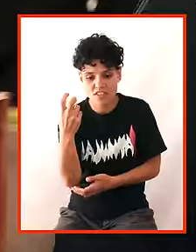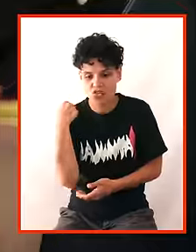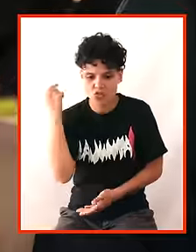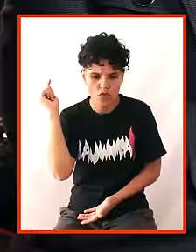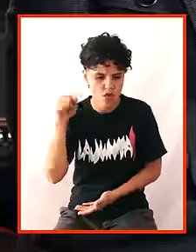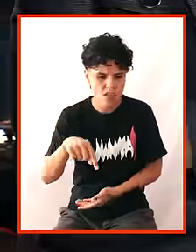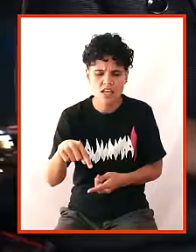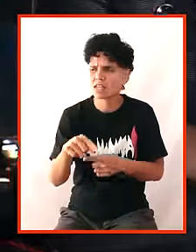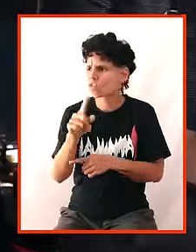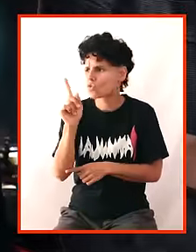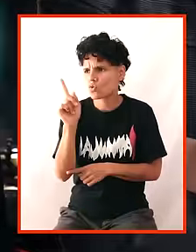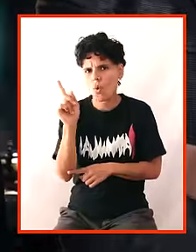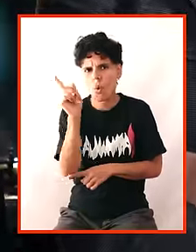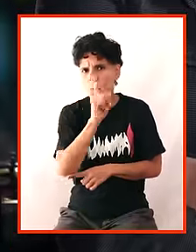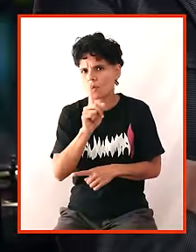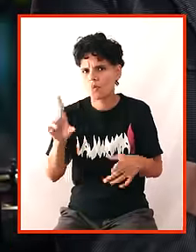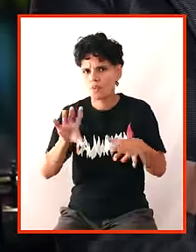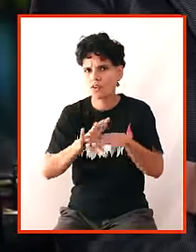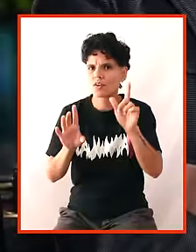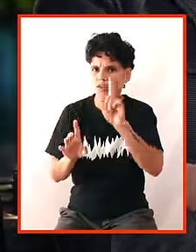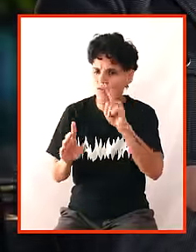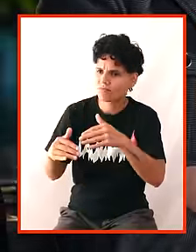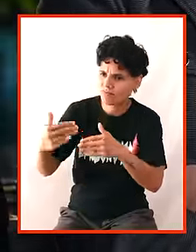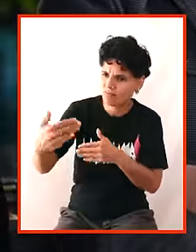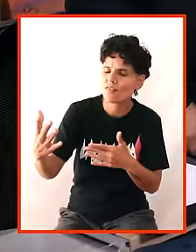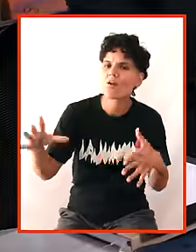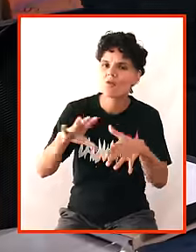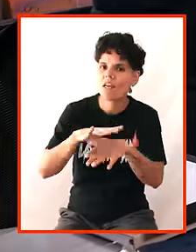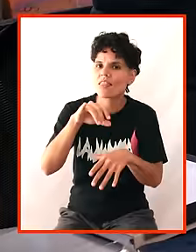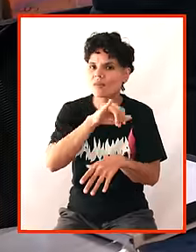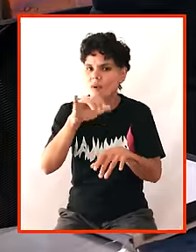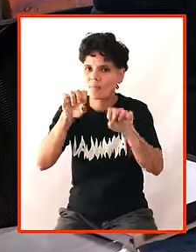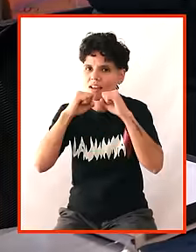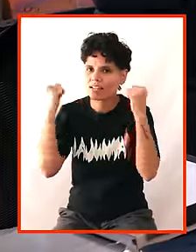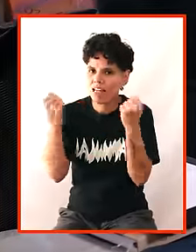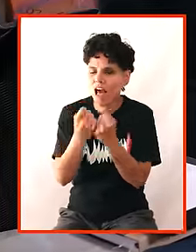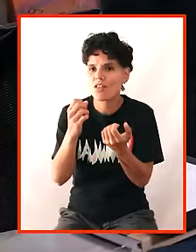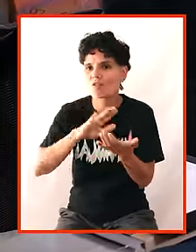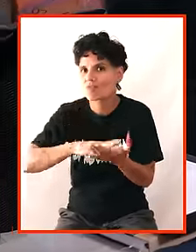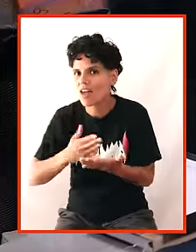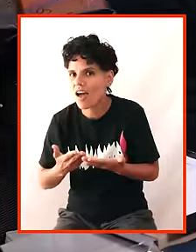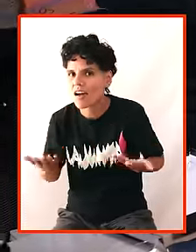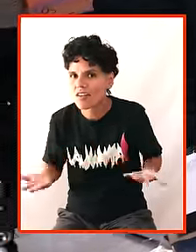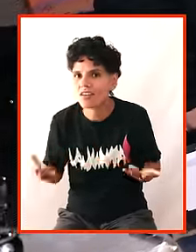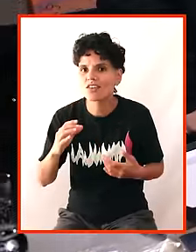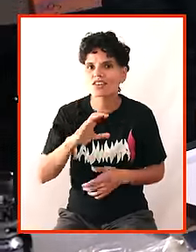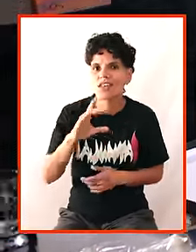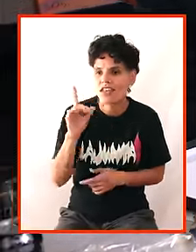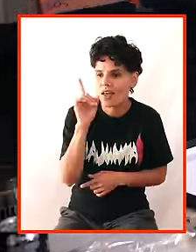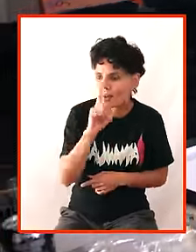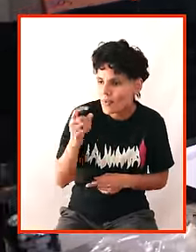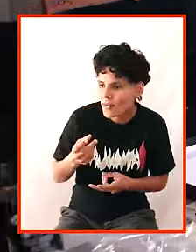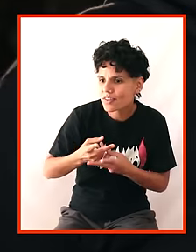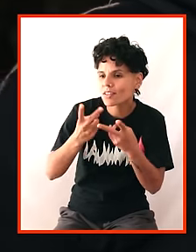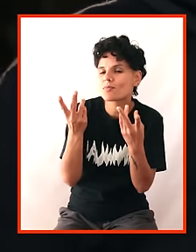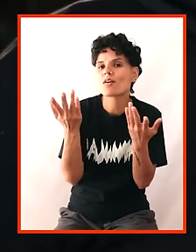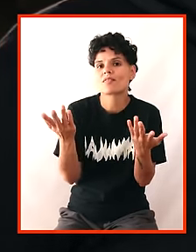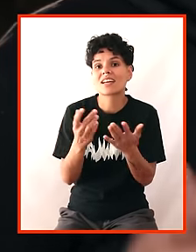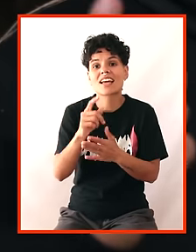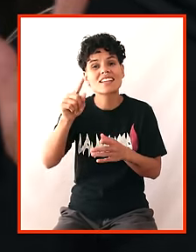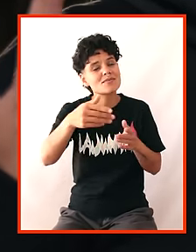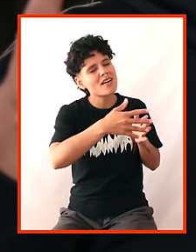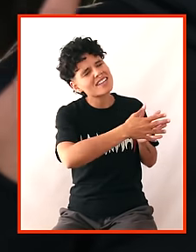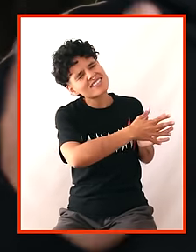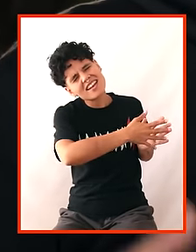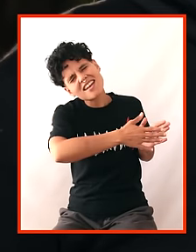¿Po? No, obvio. Nos vamos a juntar más adelante seguramente para hablar de lo nacional, de este último disco y todo eso. Este